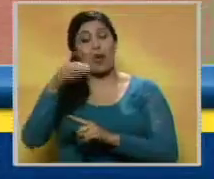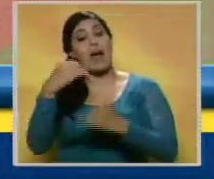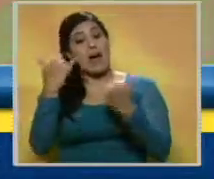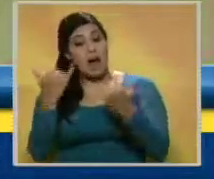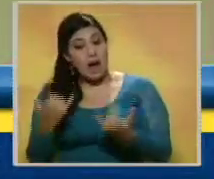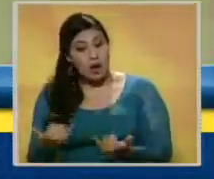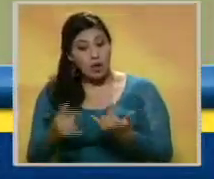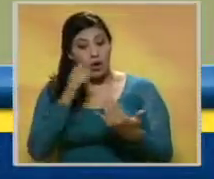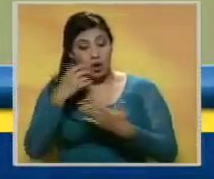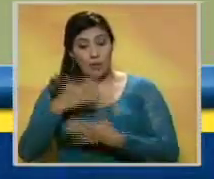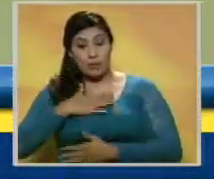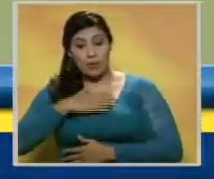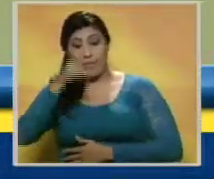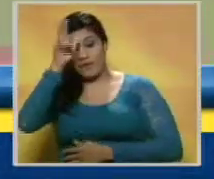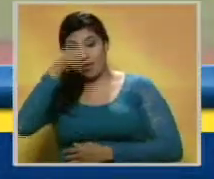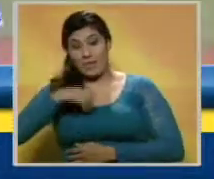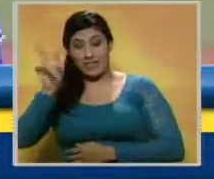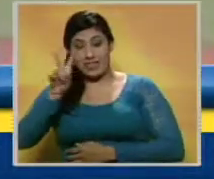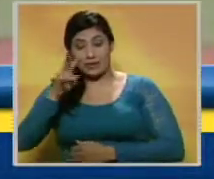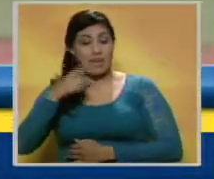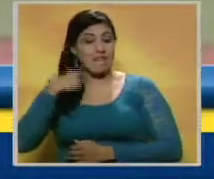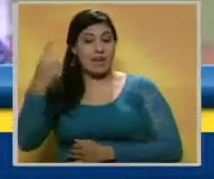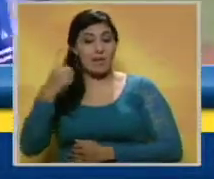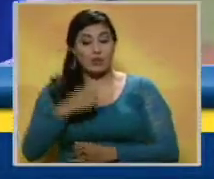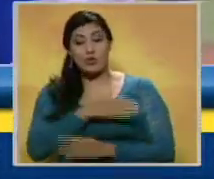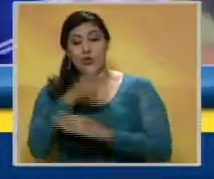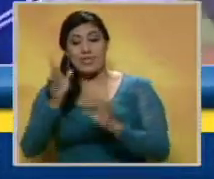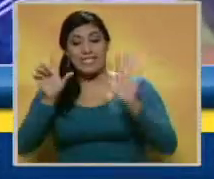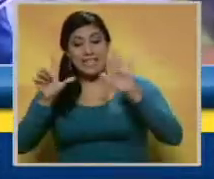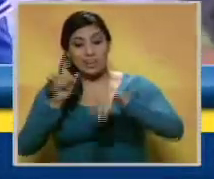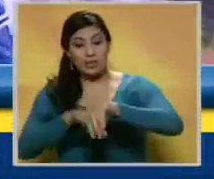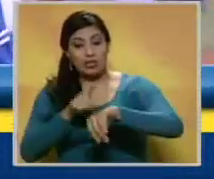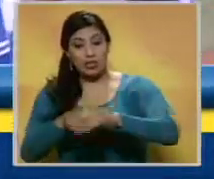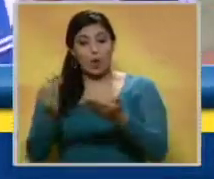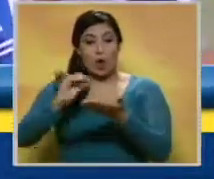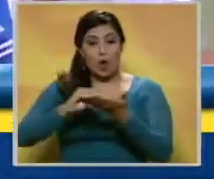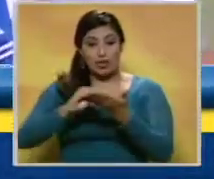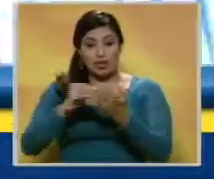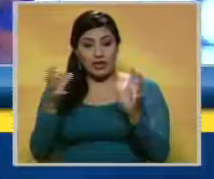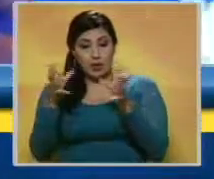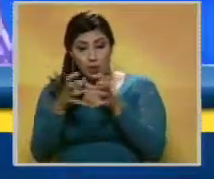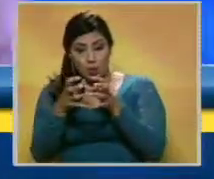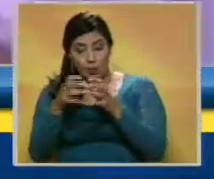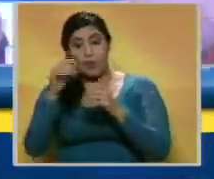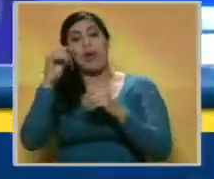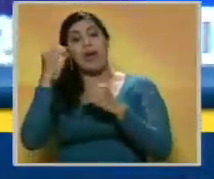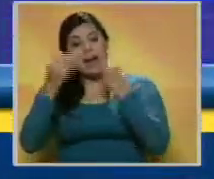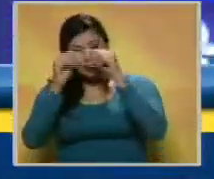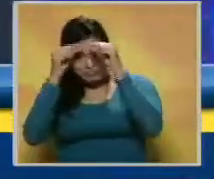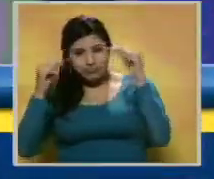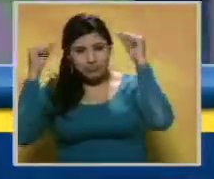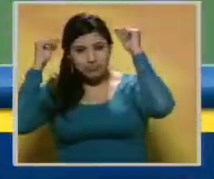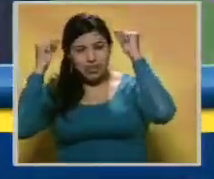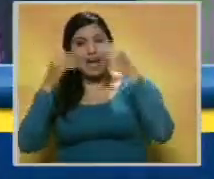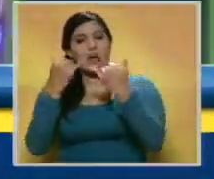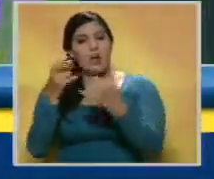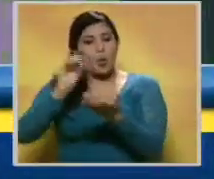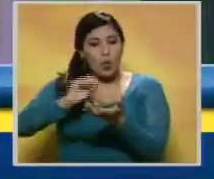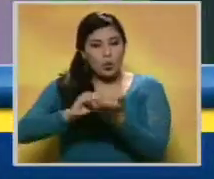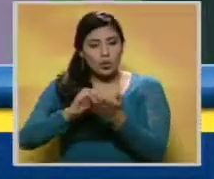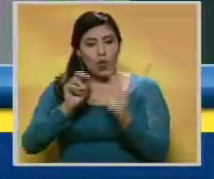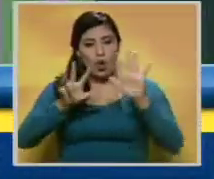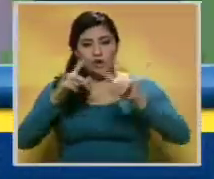completa del falconiano por todo el jardín izquierdo en el séptimo inning para ampliar la ventaja de Texas, que al final se llevó el triunfo ante los Orioles de